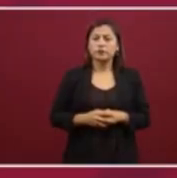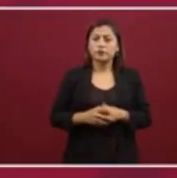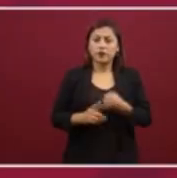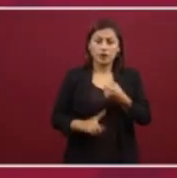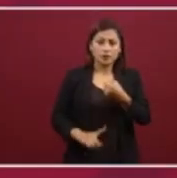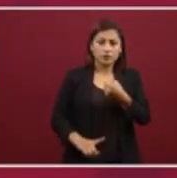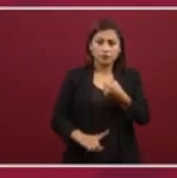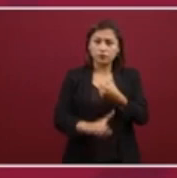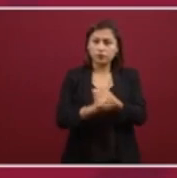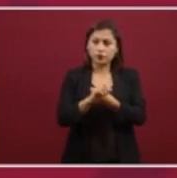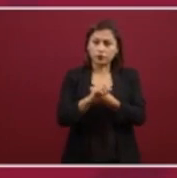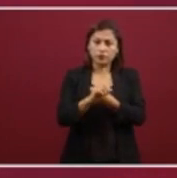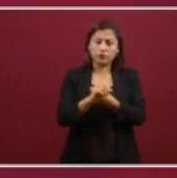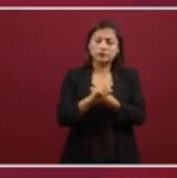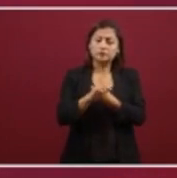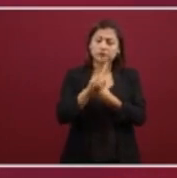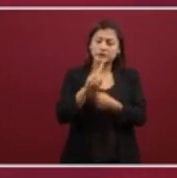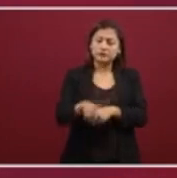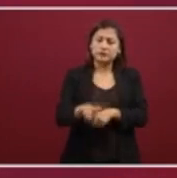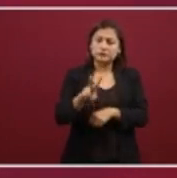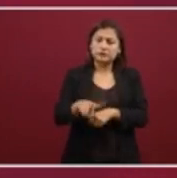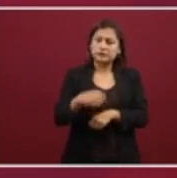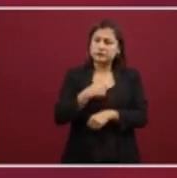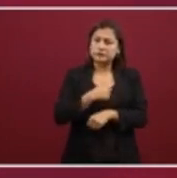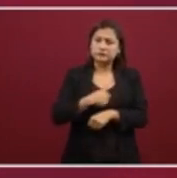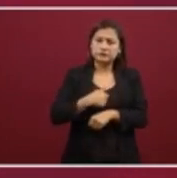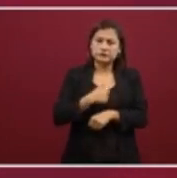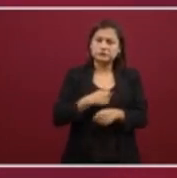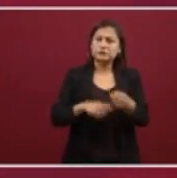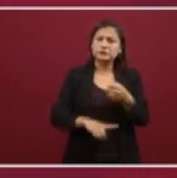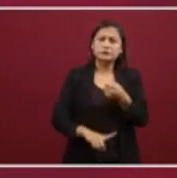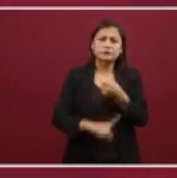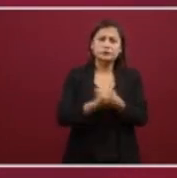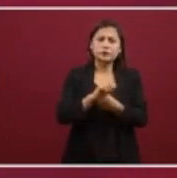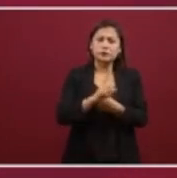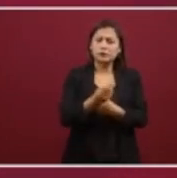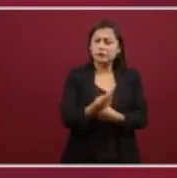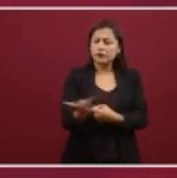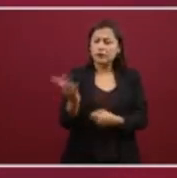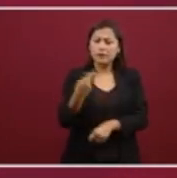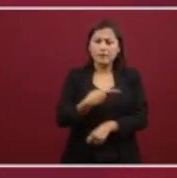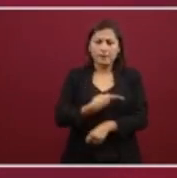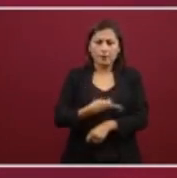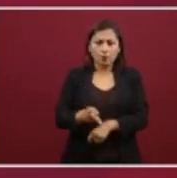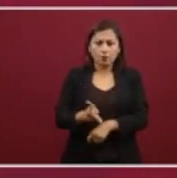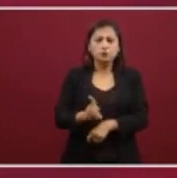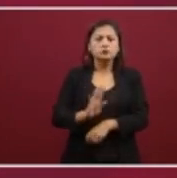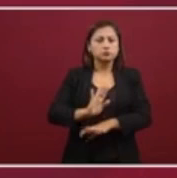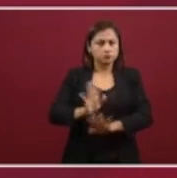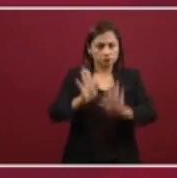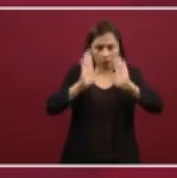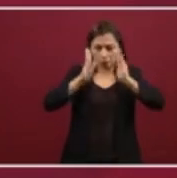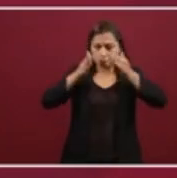problema lamentable de la pobreza como nunca.